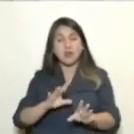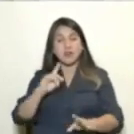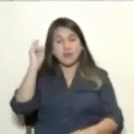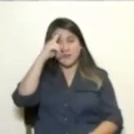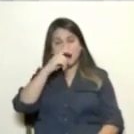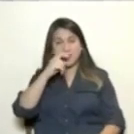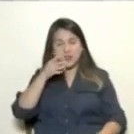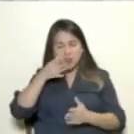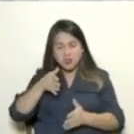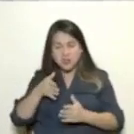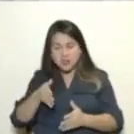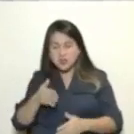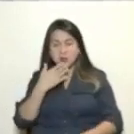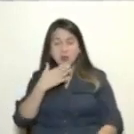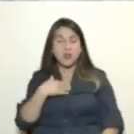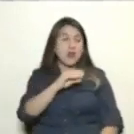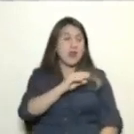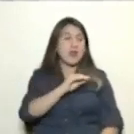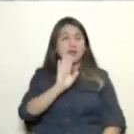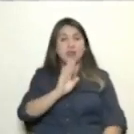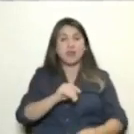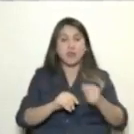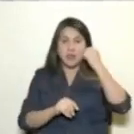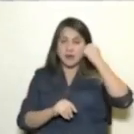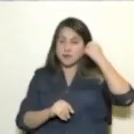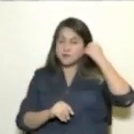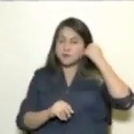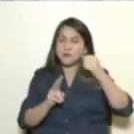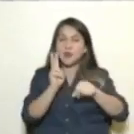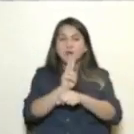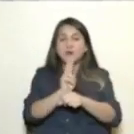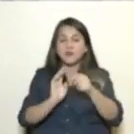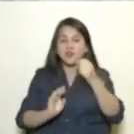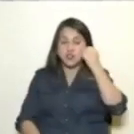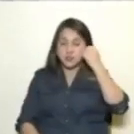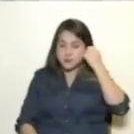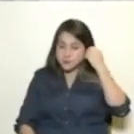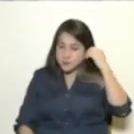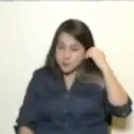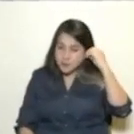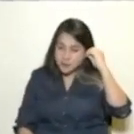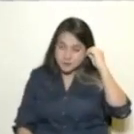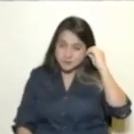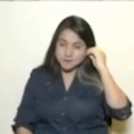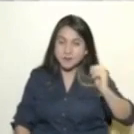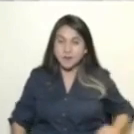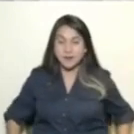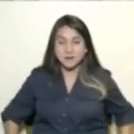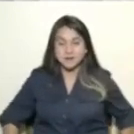mucho concentrarse cuando les hablan de la profesora, ¿verdad? Y